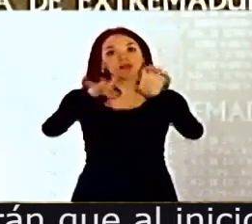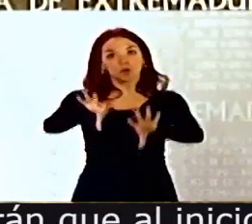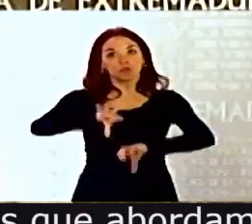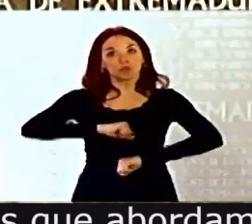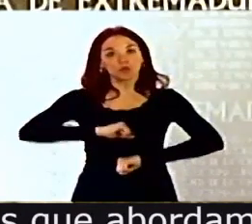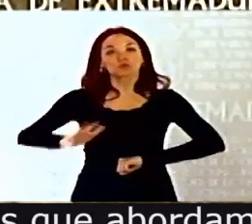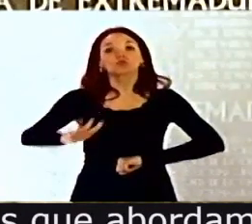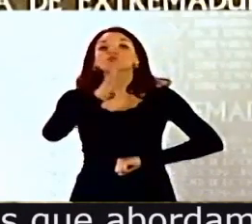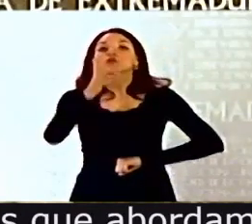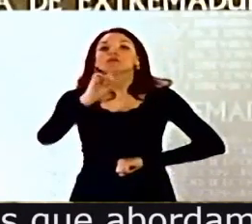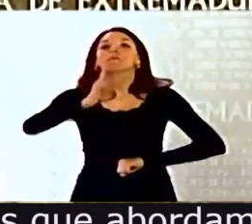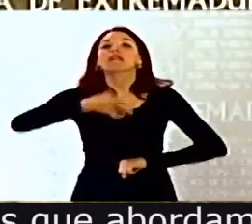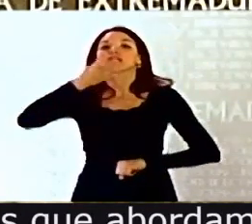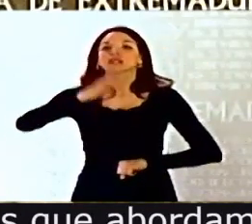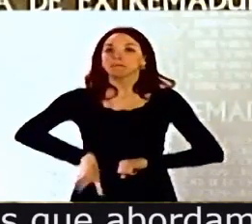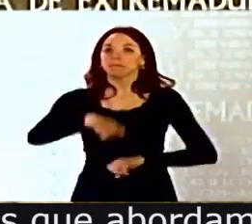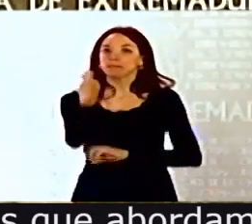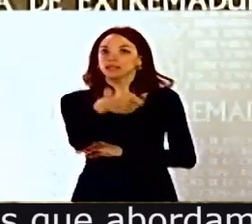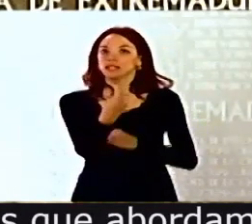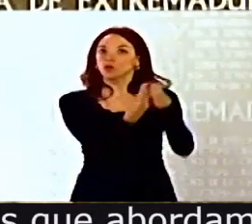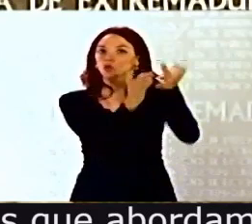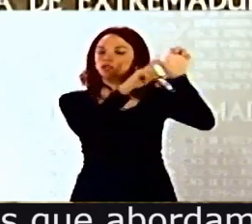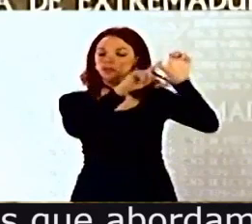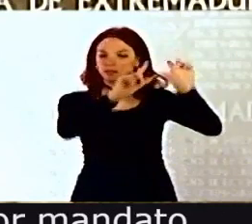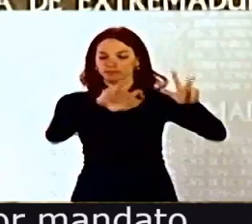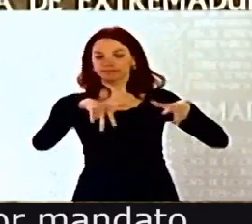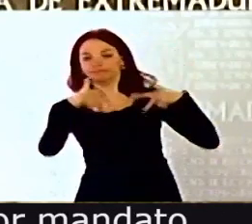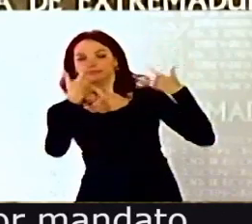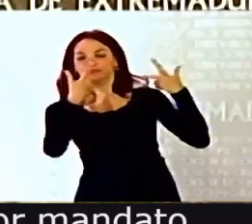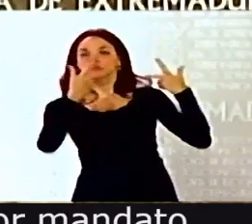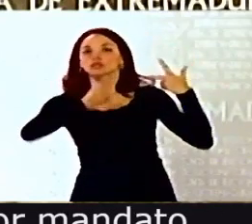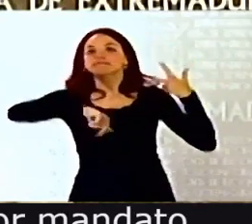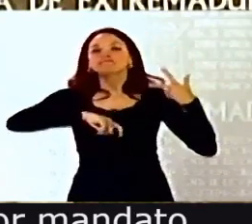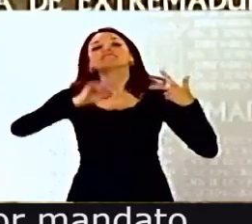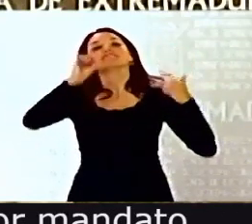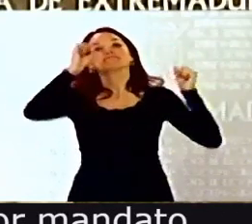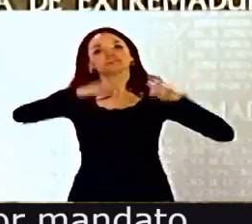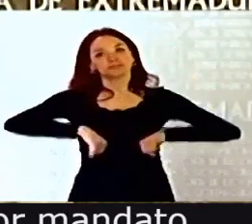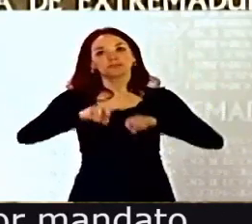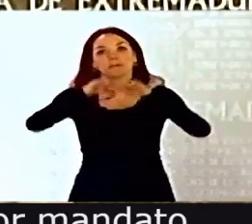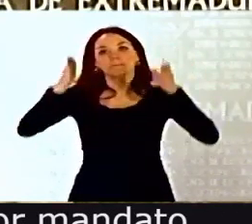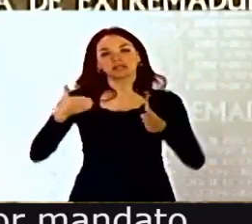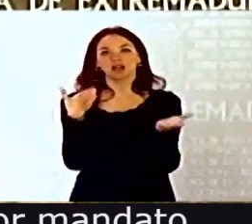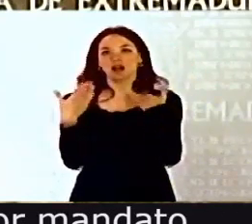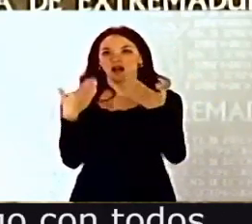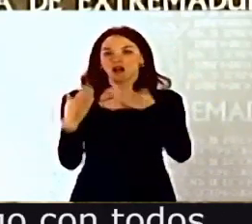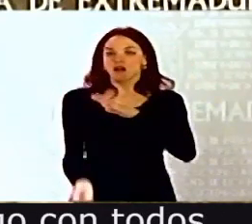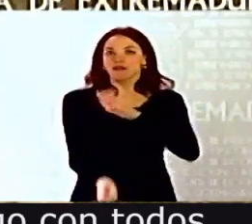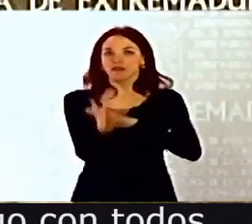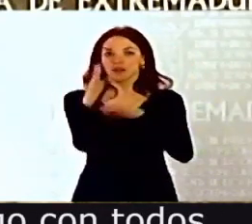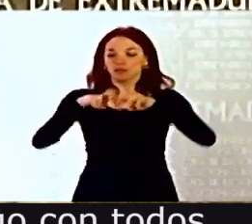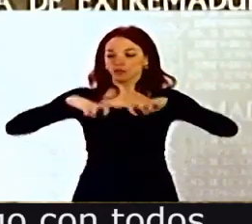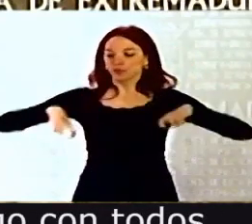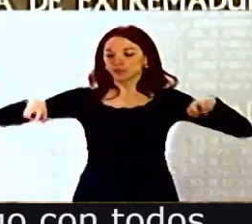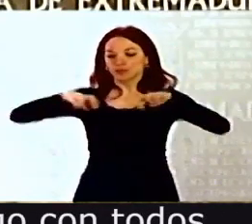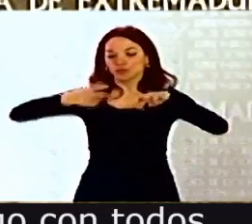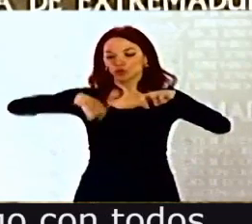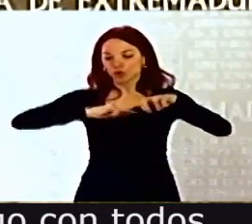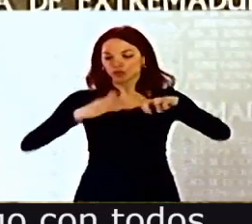mandato directo del presidente fue crear una mesa de diálogo con todos aquellos que debemos estar